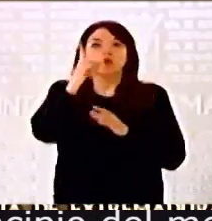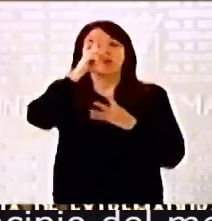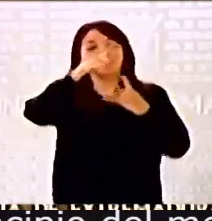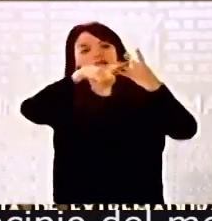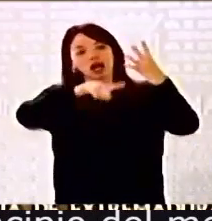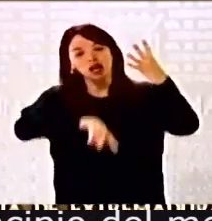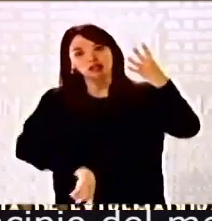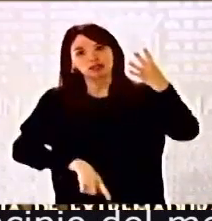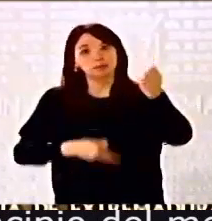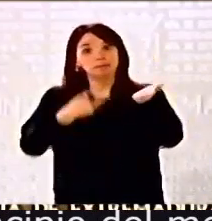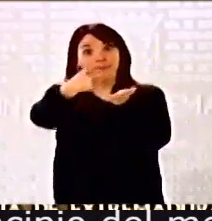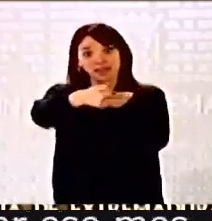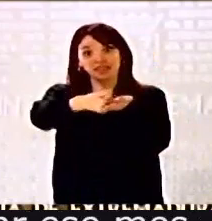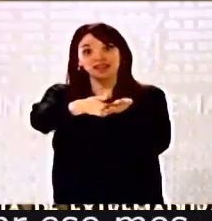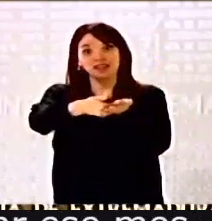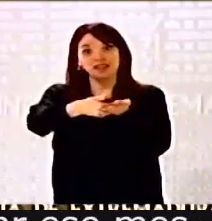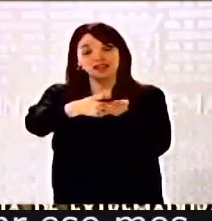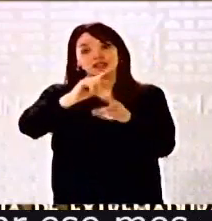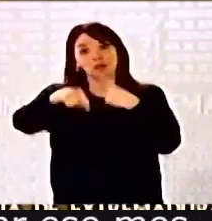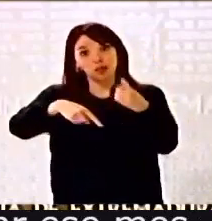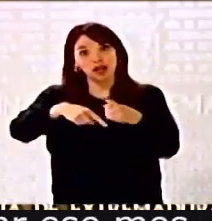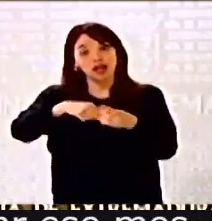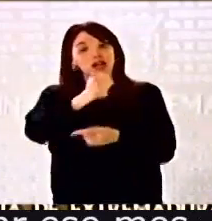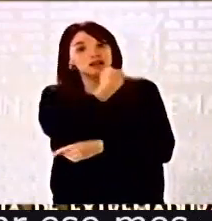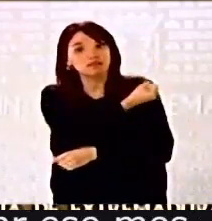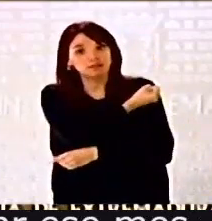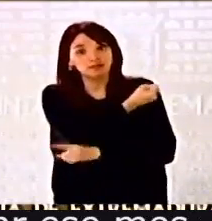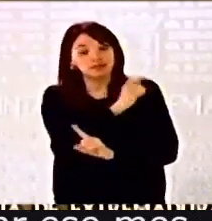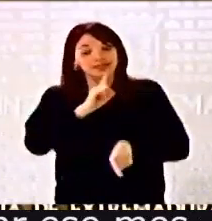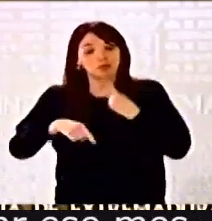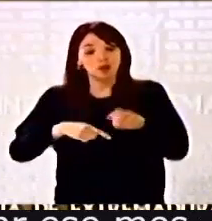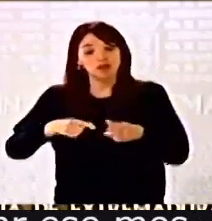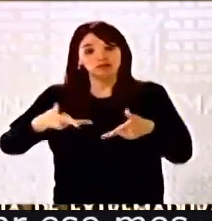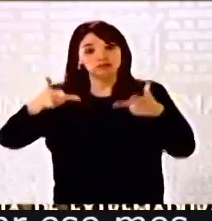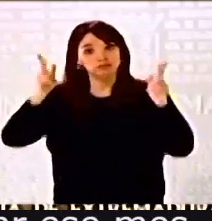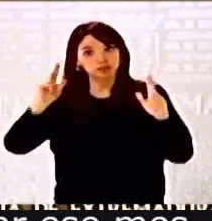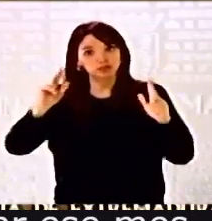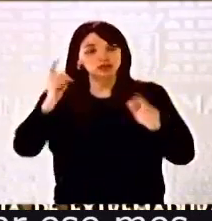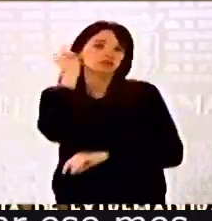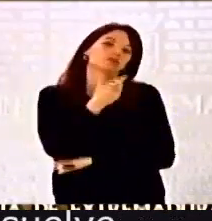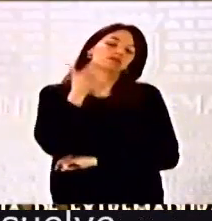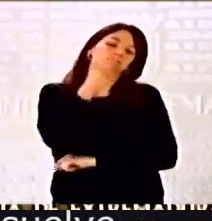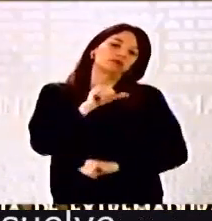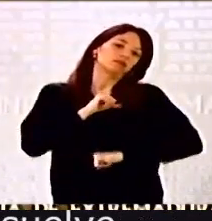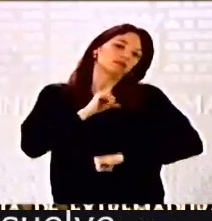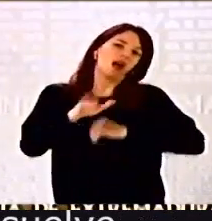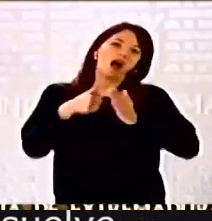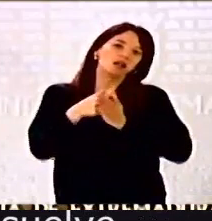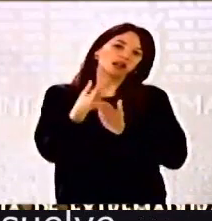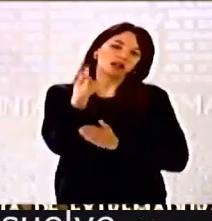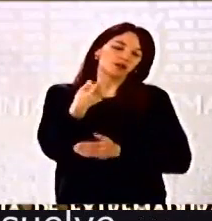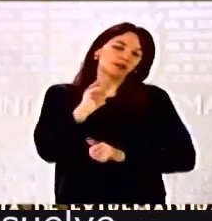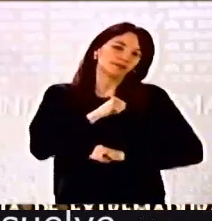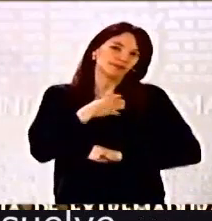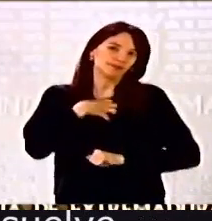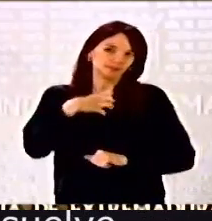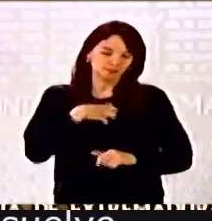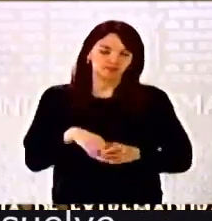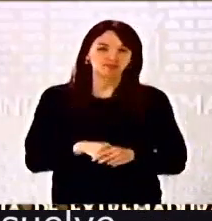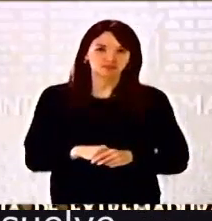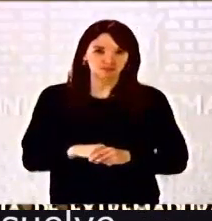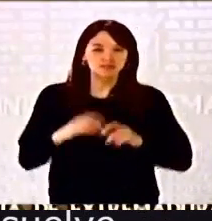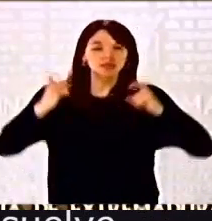se solicita, se registra, se autoriza y se resuelve positivamente a que pase a cobrar la prestación.